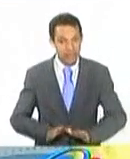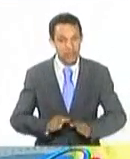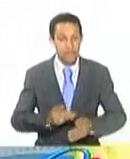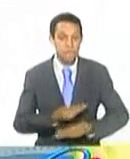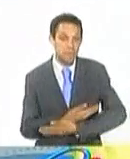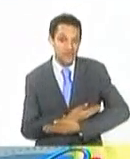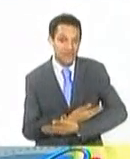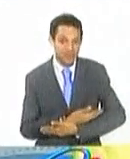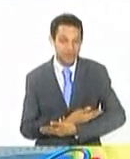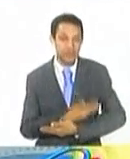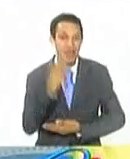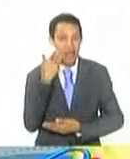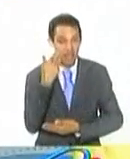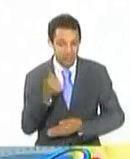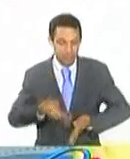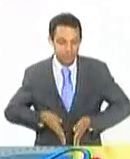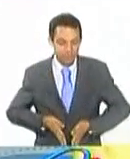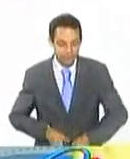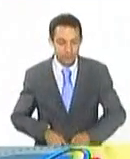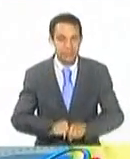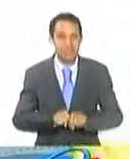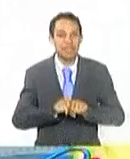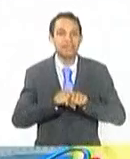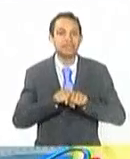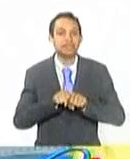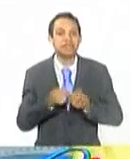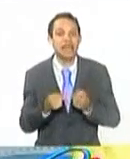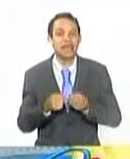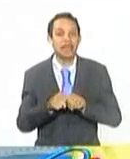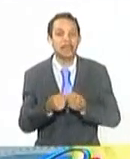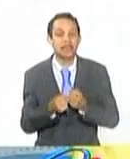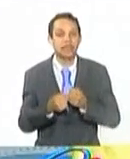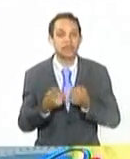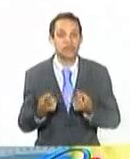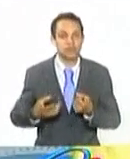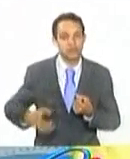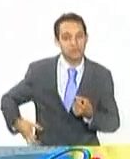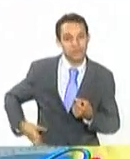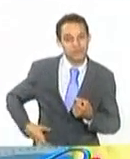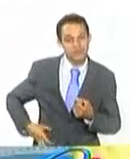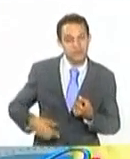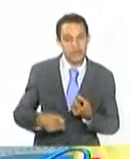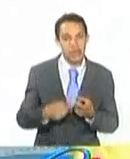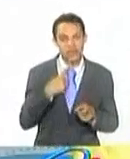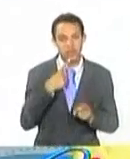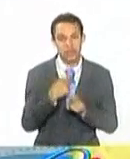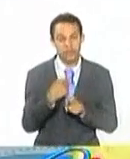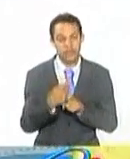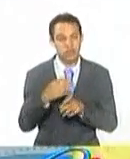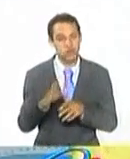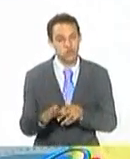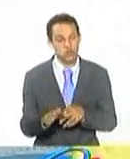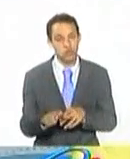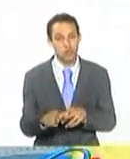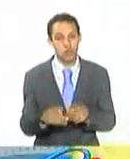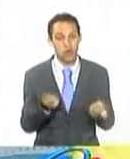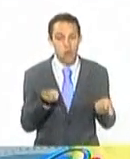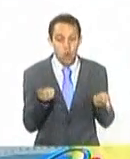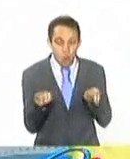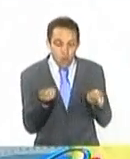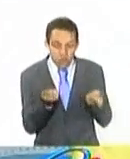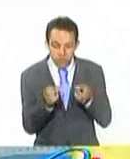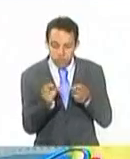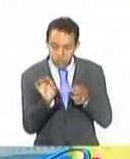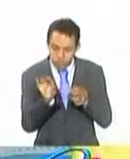una lesión neurológica en lo que llamamos esfínteres el esfínteres son los Anillos